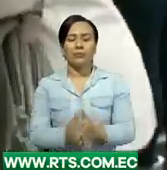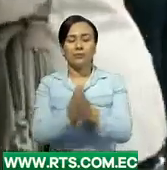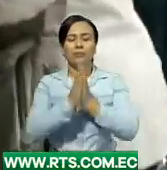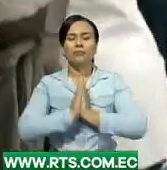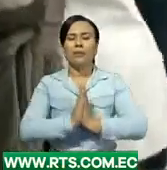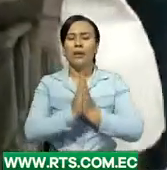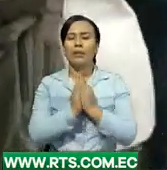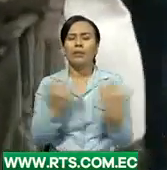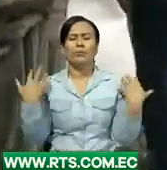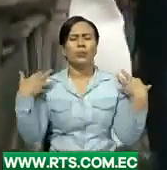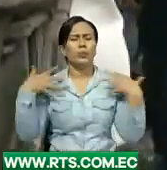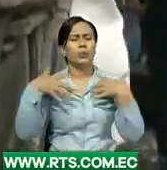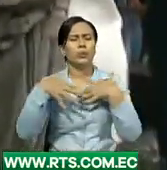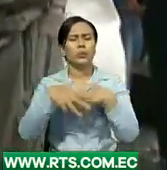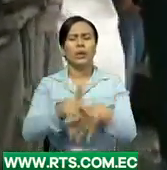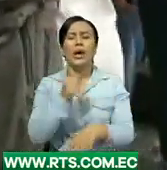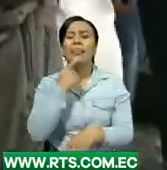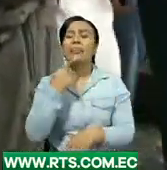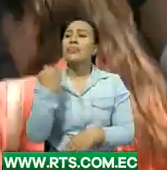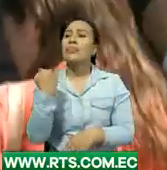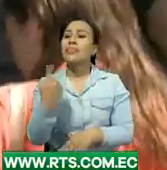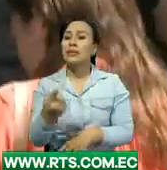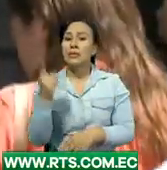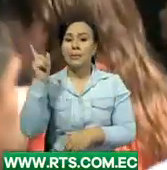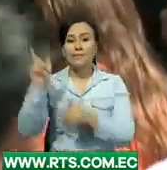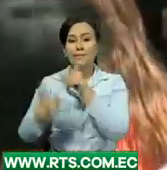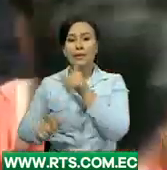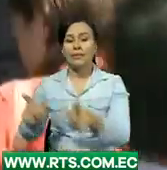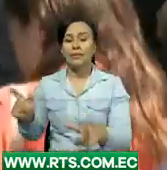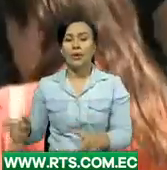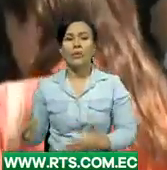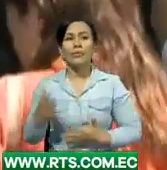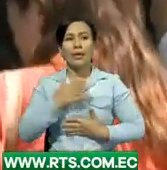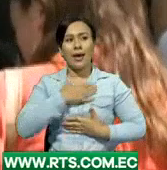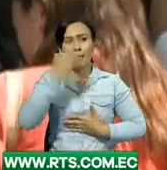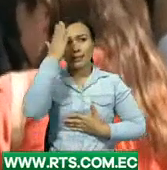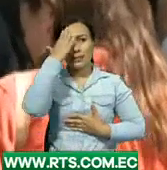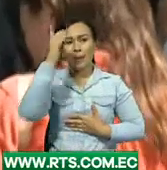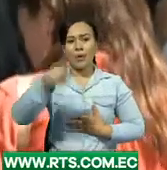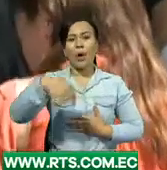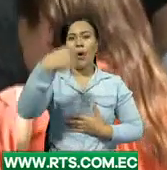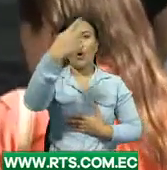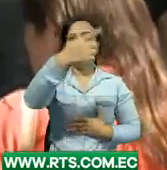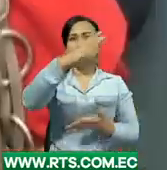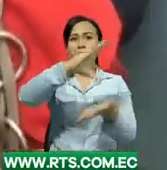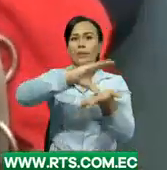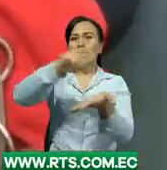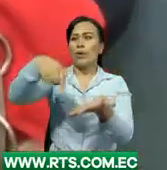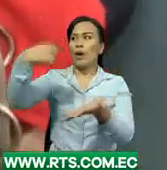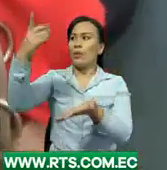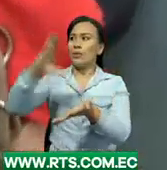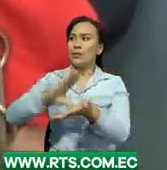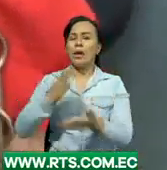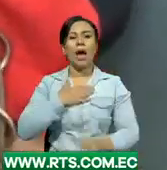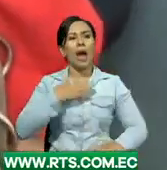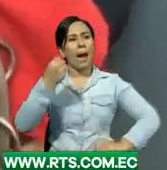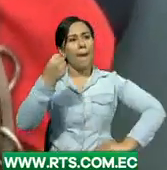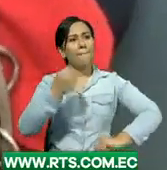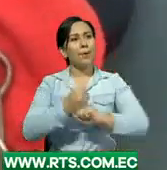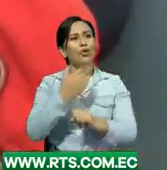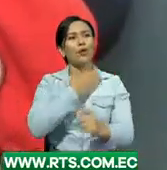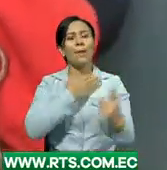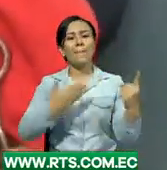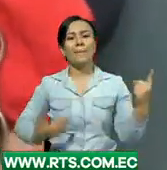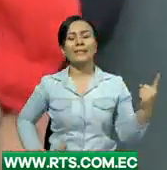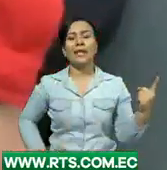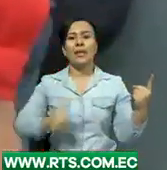a los últimos acontecimientos registrados en Caracas y en otras ciudades venezolanas. Apoyando a nuestro presidente Juan